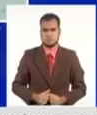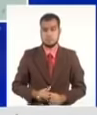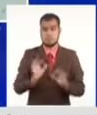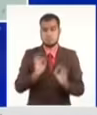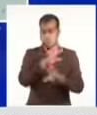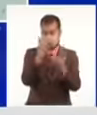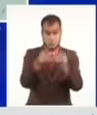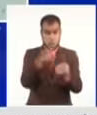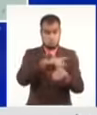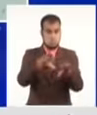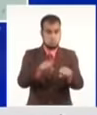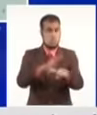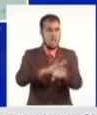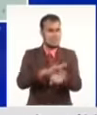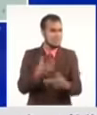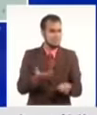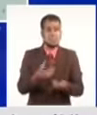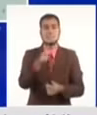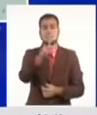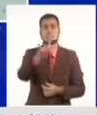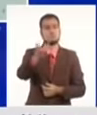190 casos ayer, estamos hablando